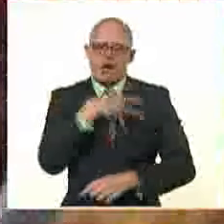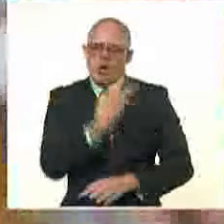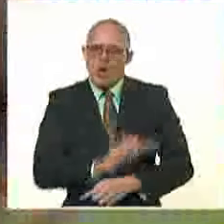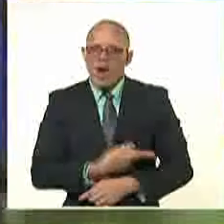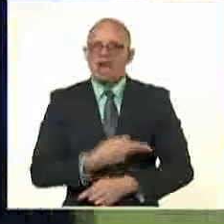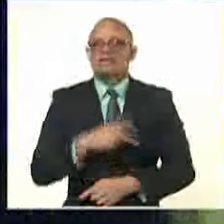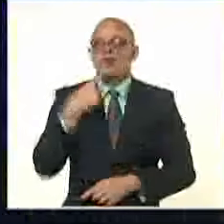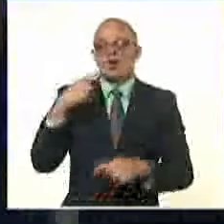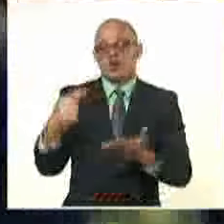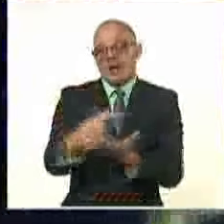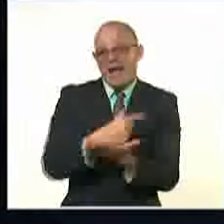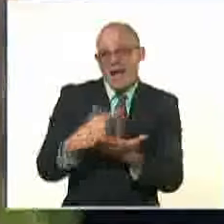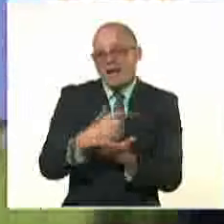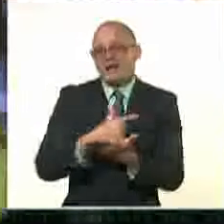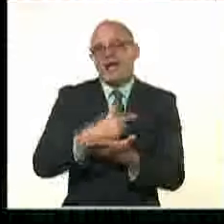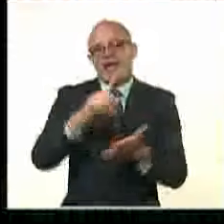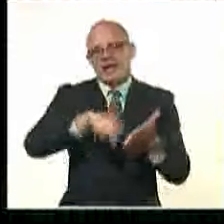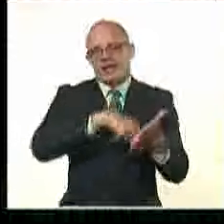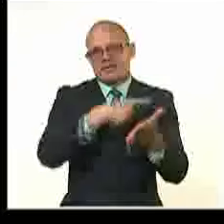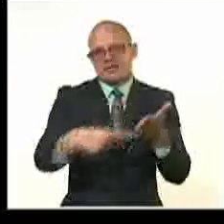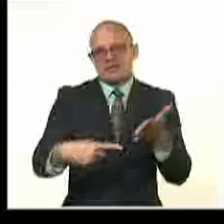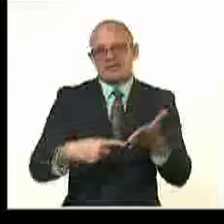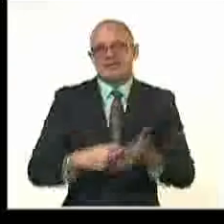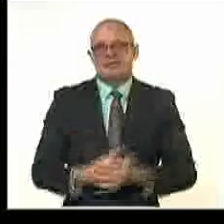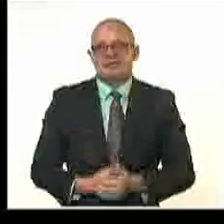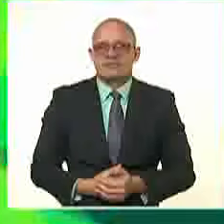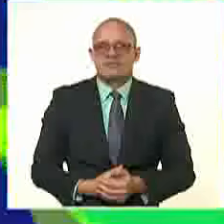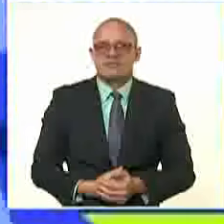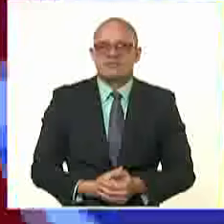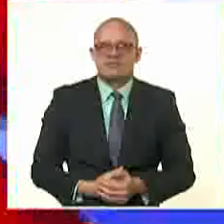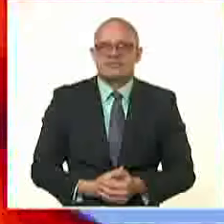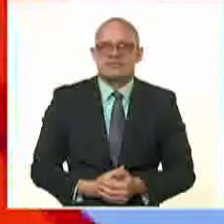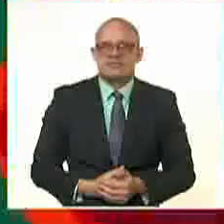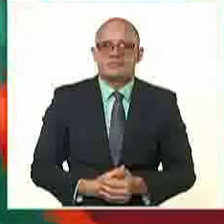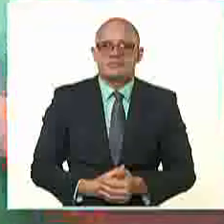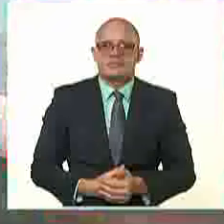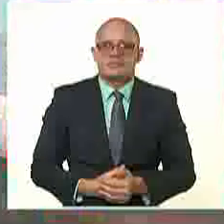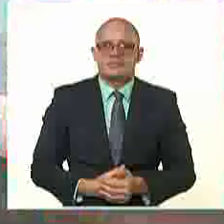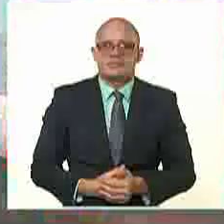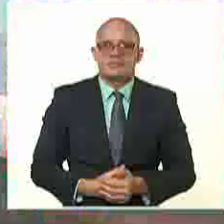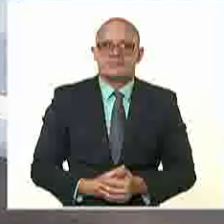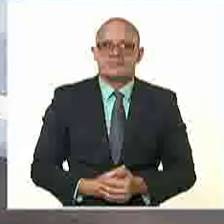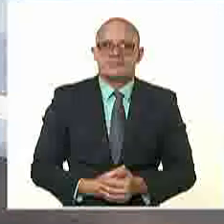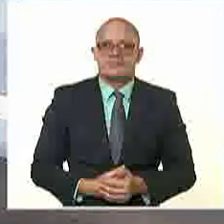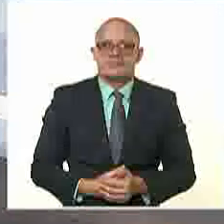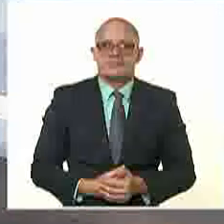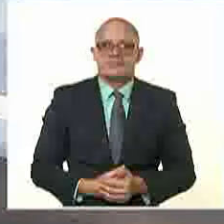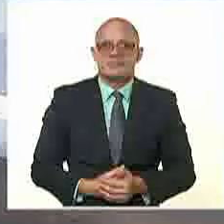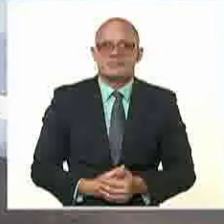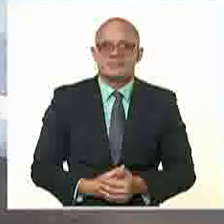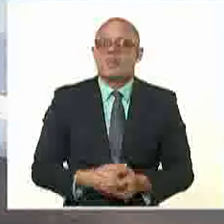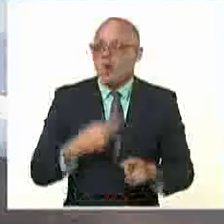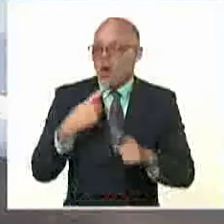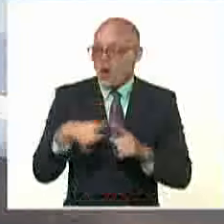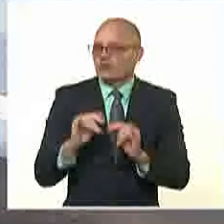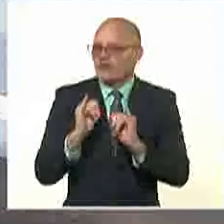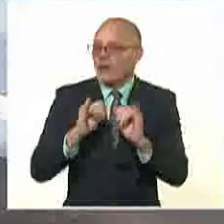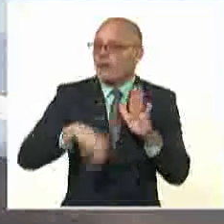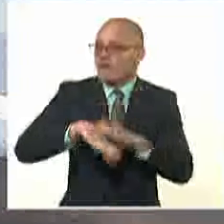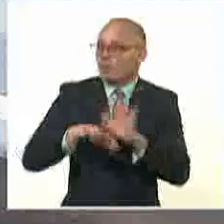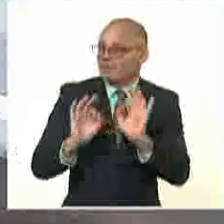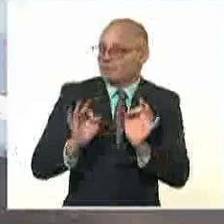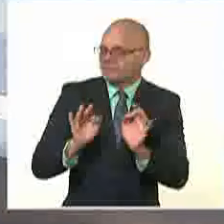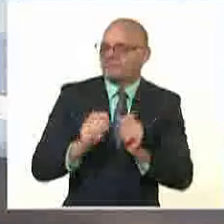Ghana. Duriel Reyes, Canal Cubano de Noticias. Seguimos con más de fútbol. El